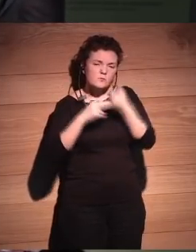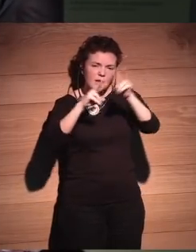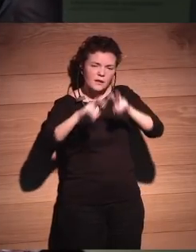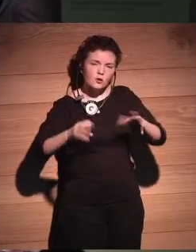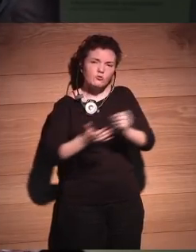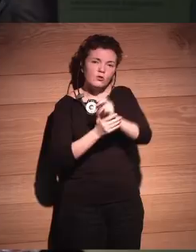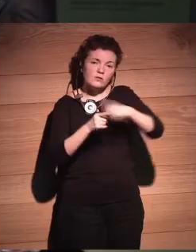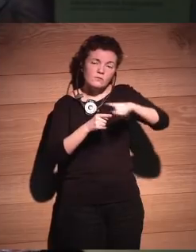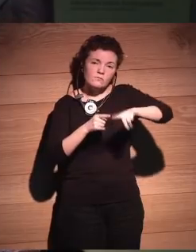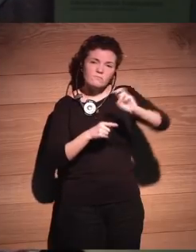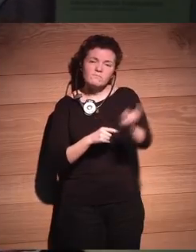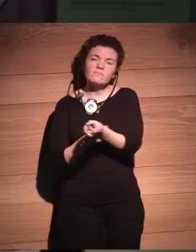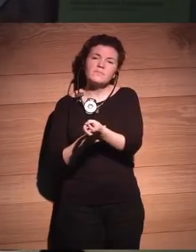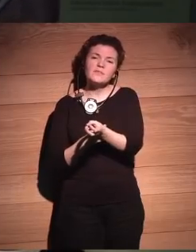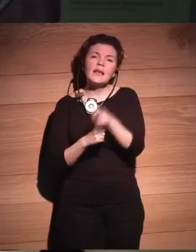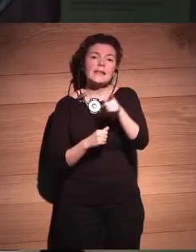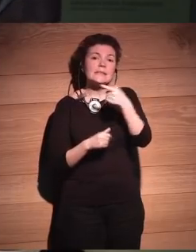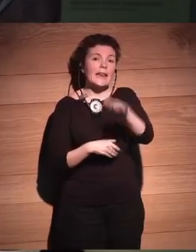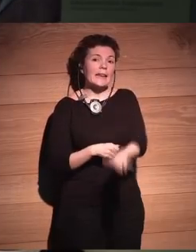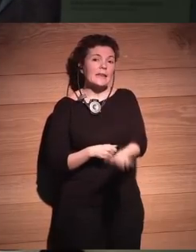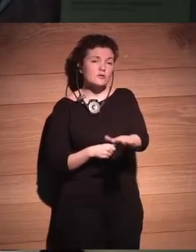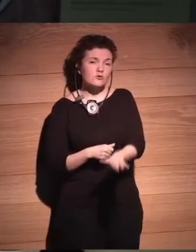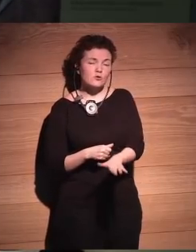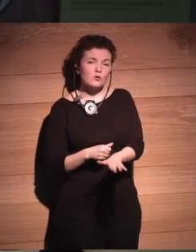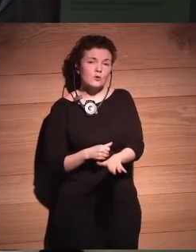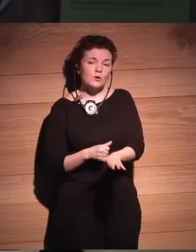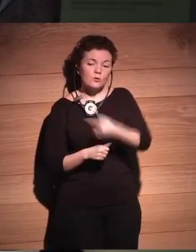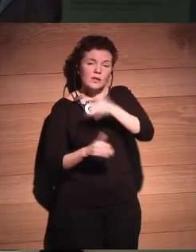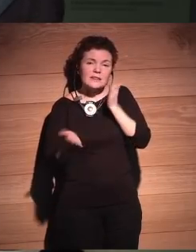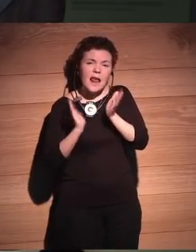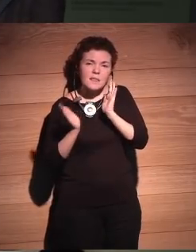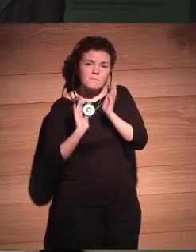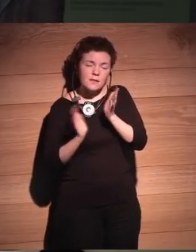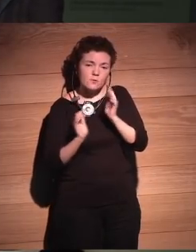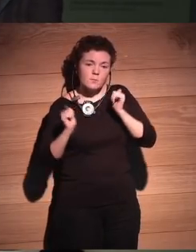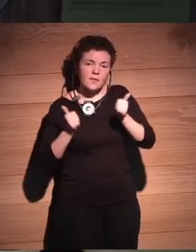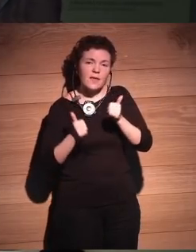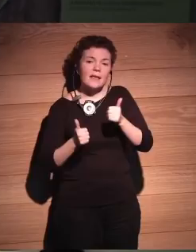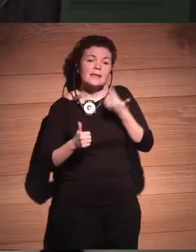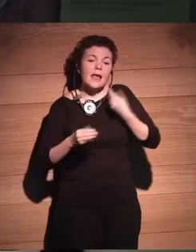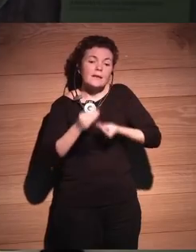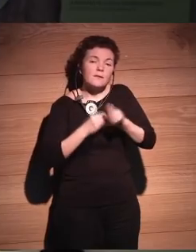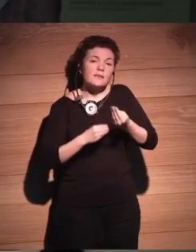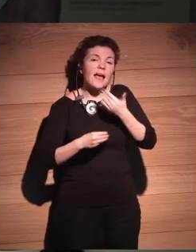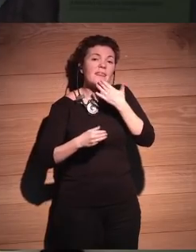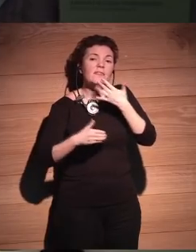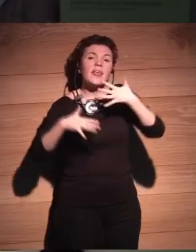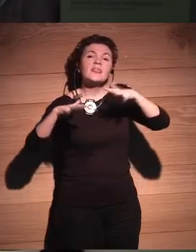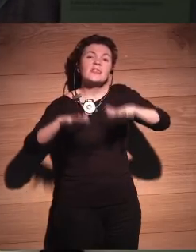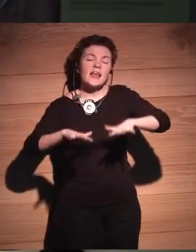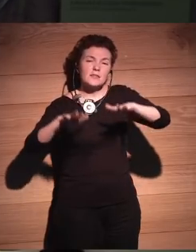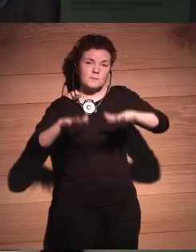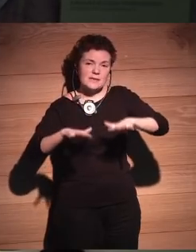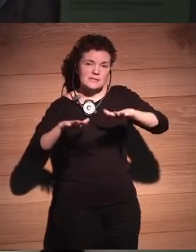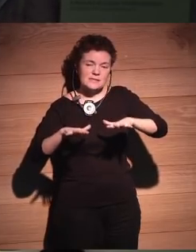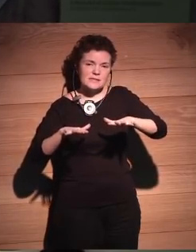analizando todas estas cosas, y este es el niño al que tratamos en primera instancia. Tiene 10 meses y la verdad